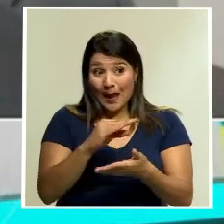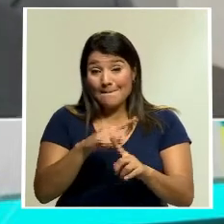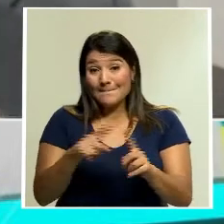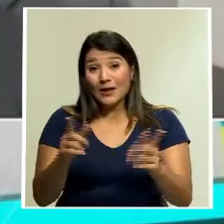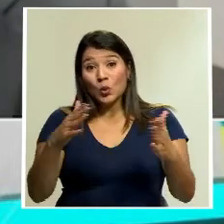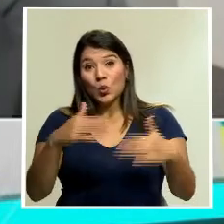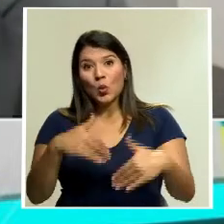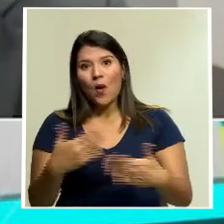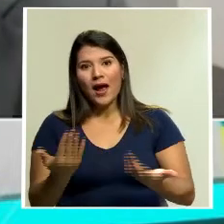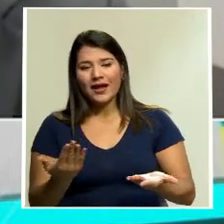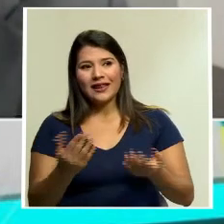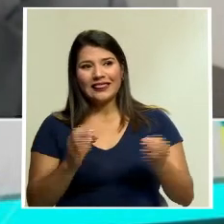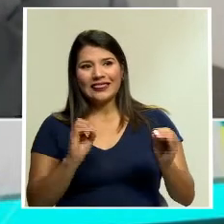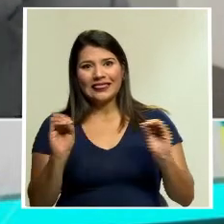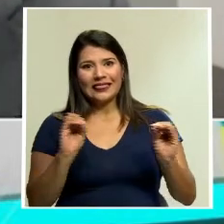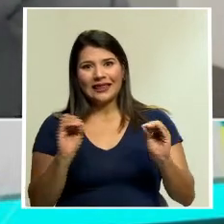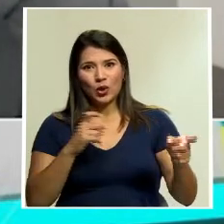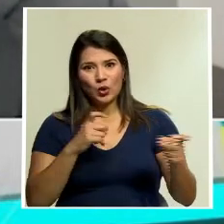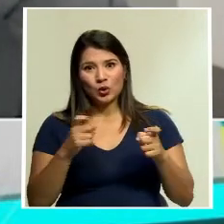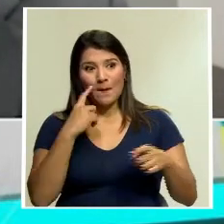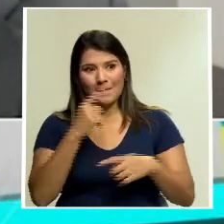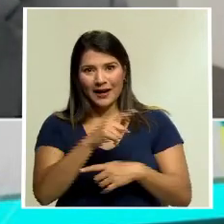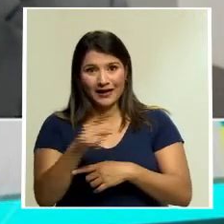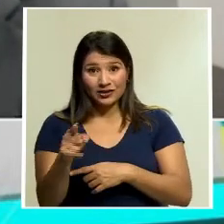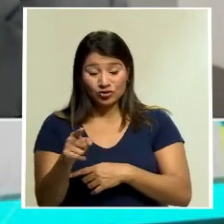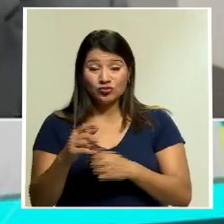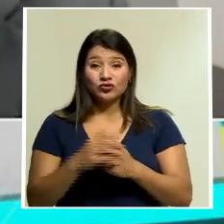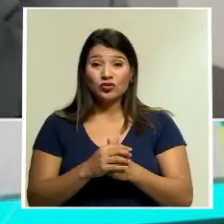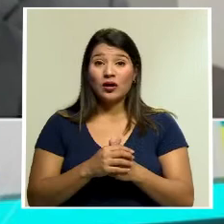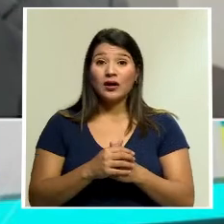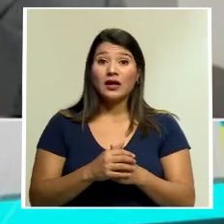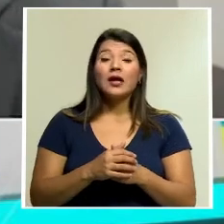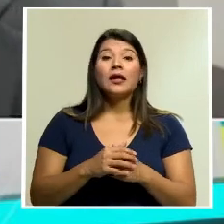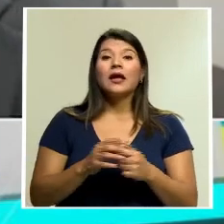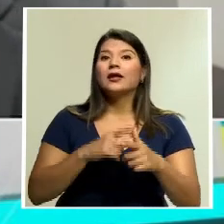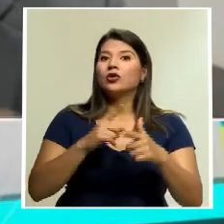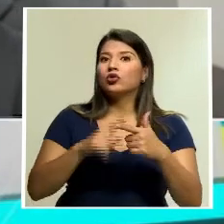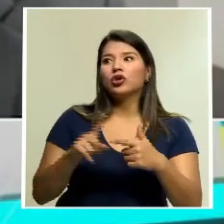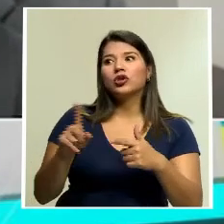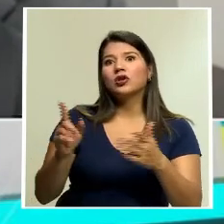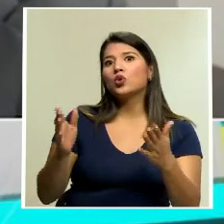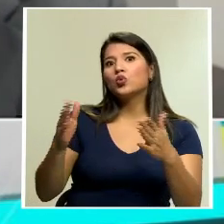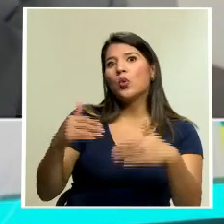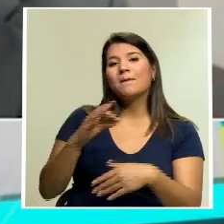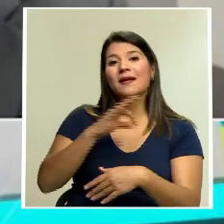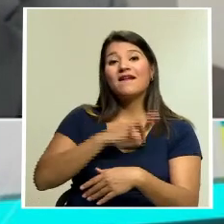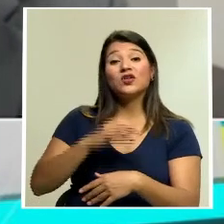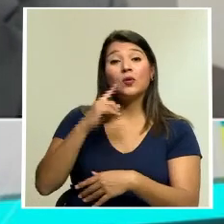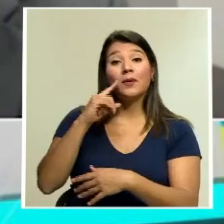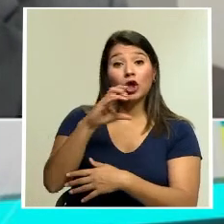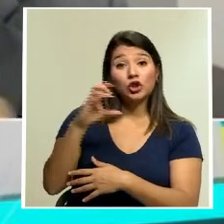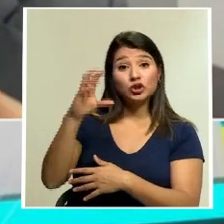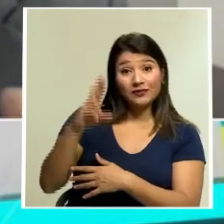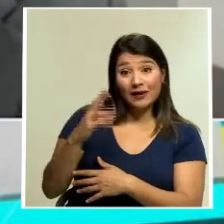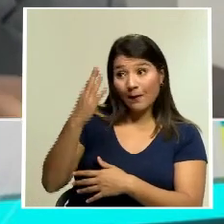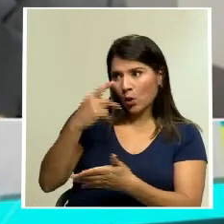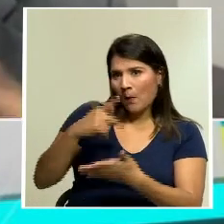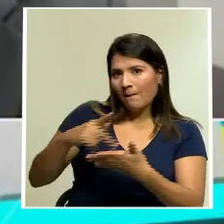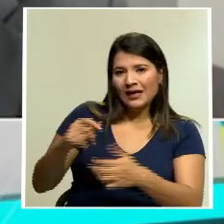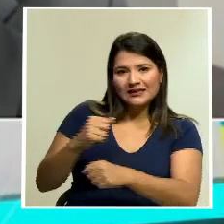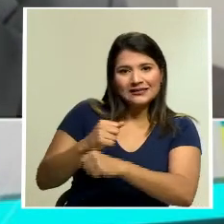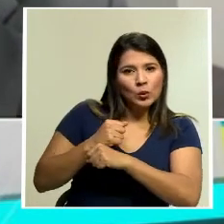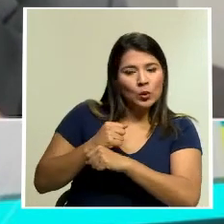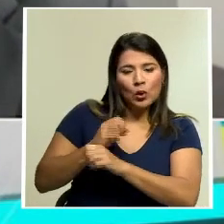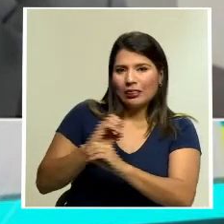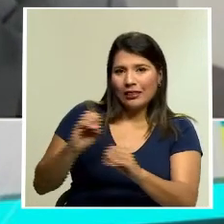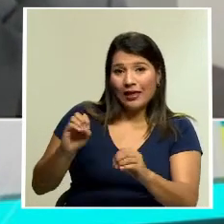no recibe ingresos de ningún tipo, pero también para ellos mismos porque no tienen la posibilidad de recibir, como les decía,